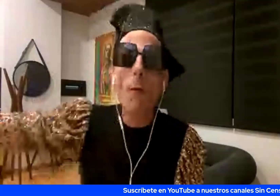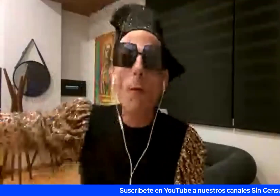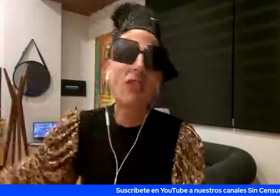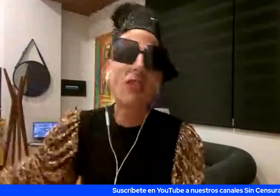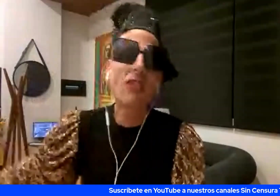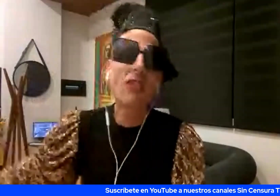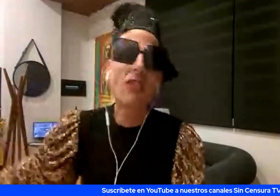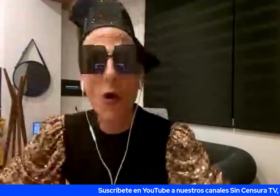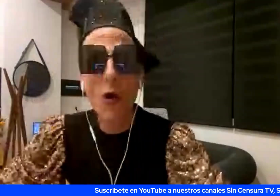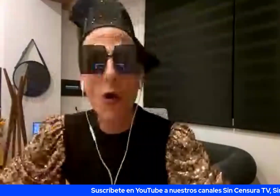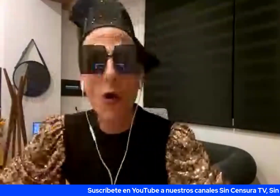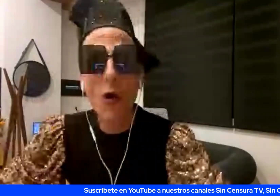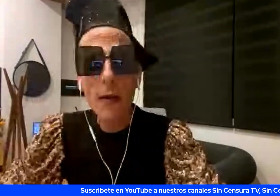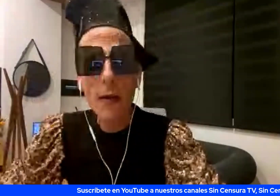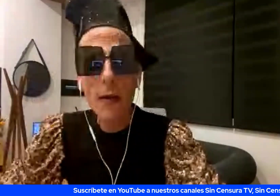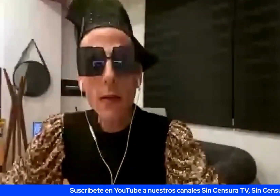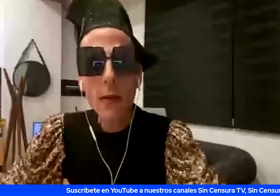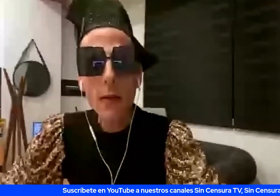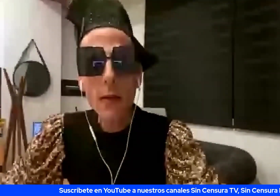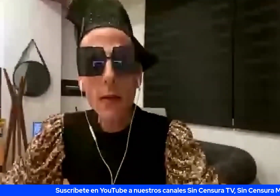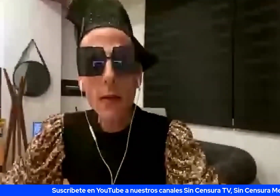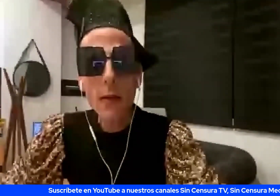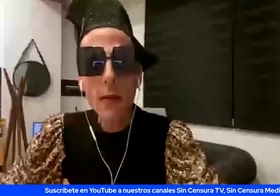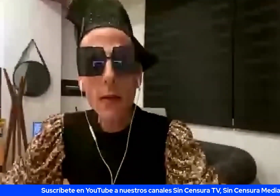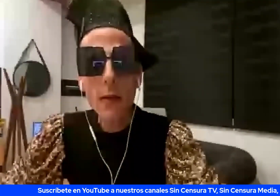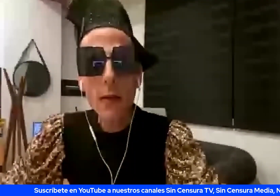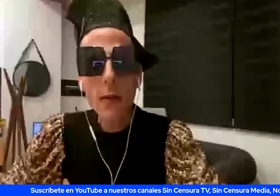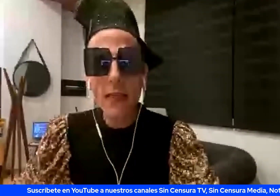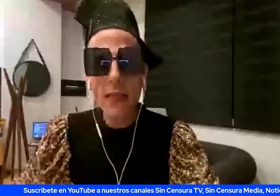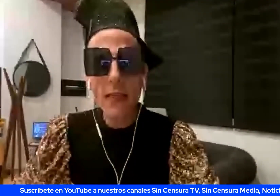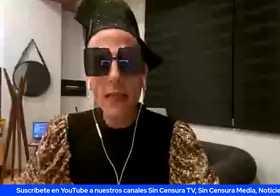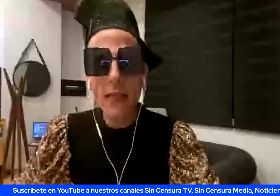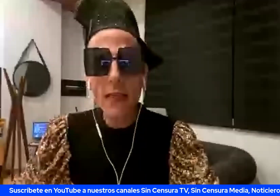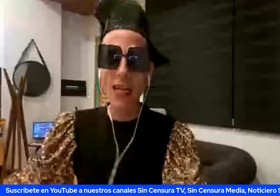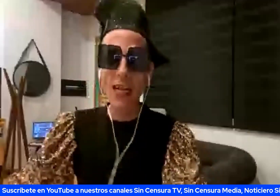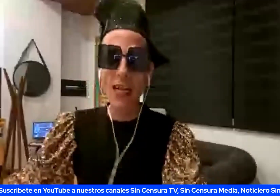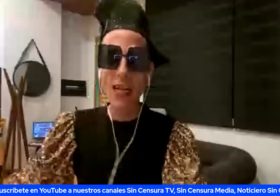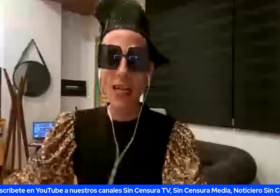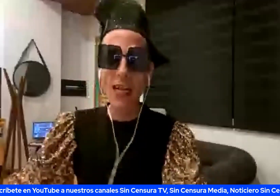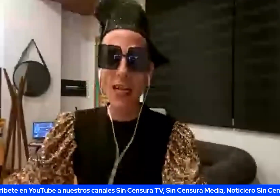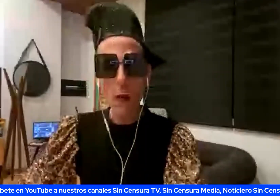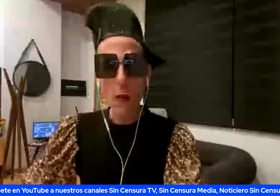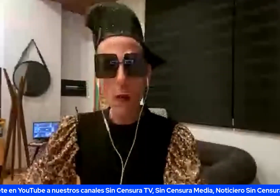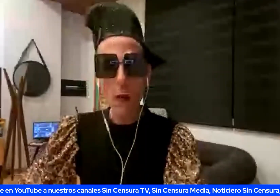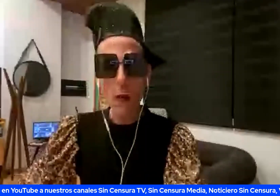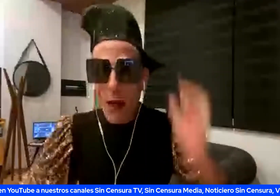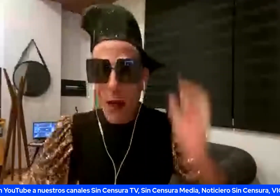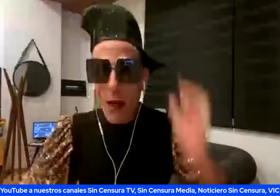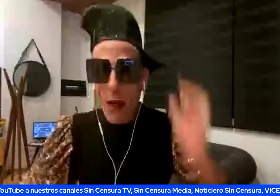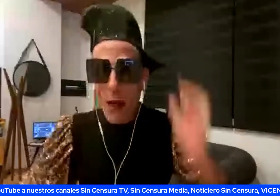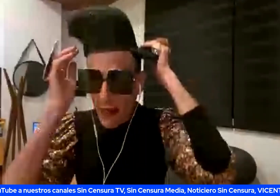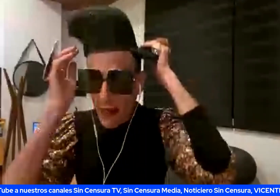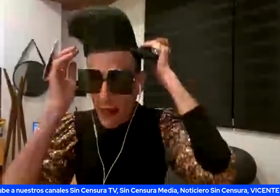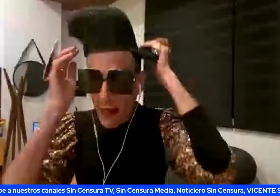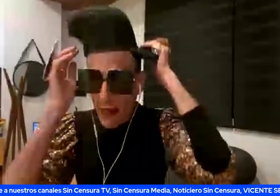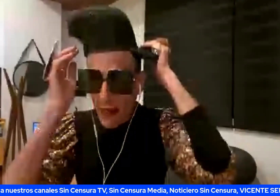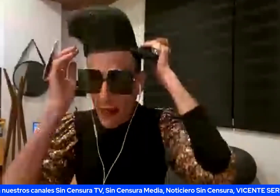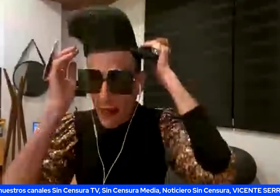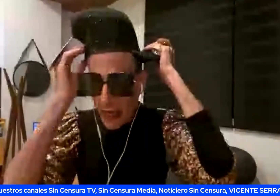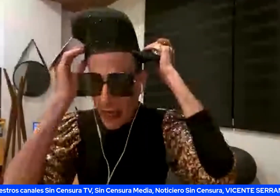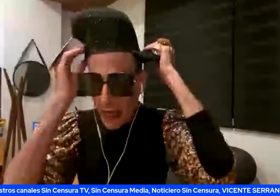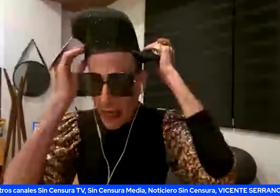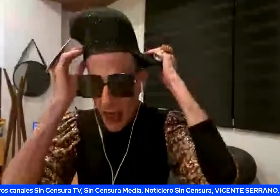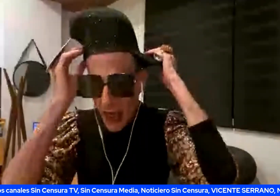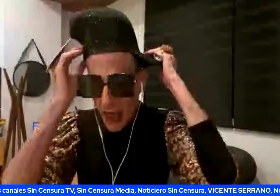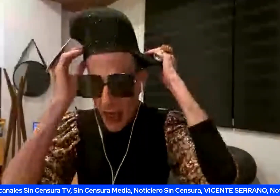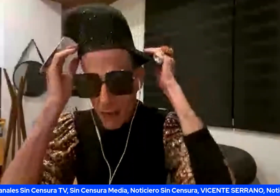hacían con vados y la gente se moría. O con estos socavones, o ya se les olvidó. Y ahora vienen a decir que no sé